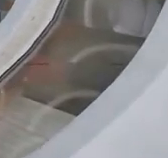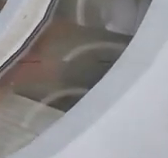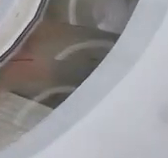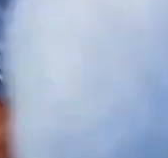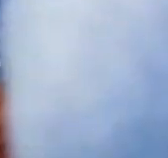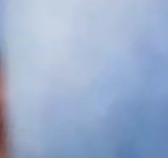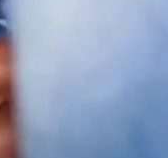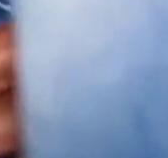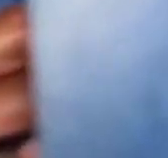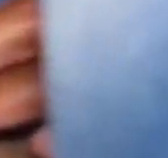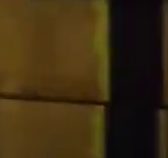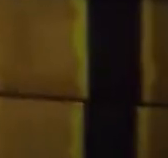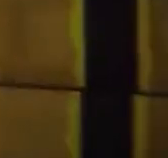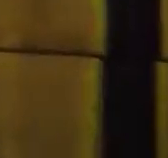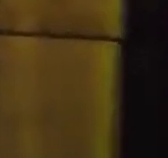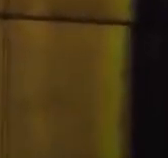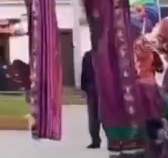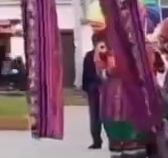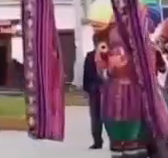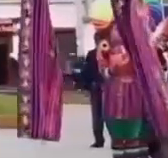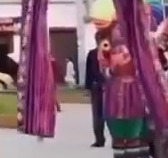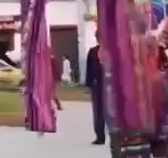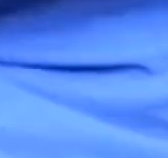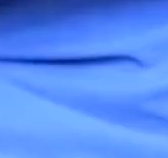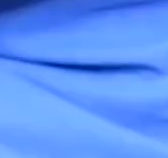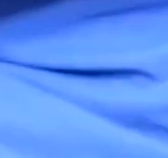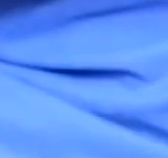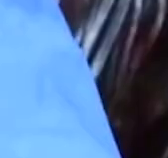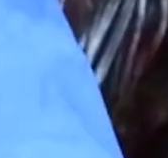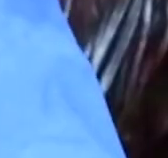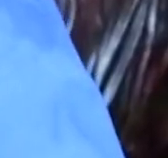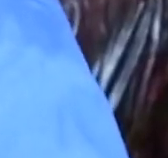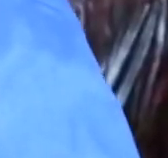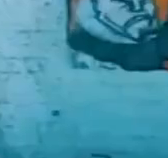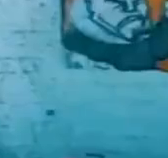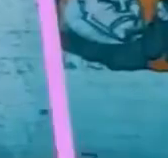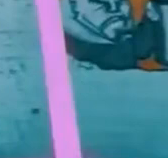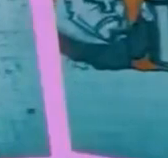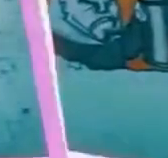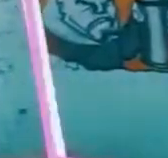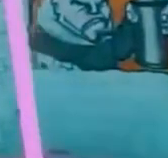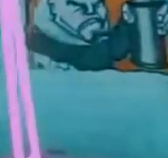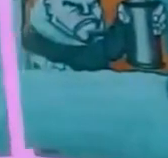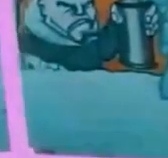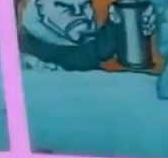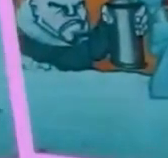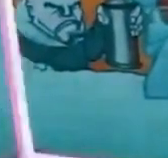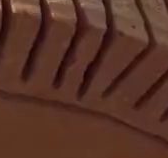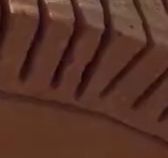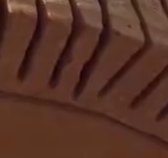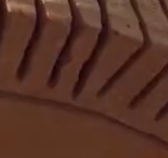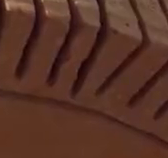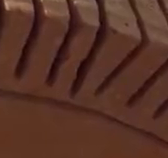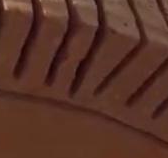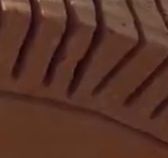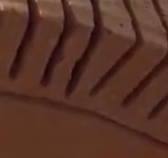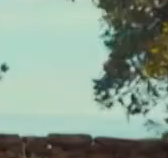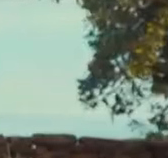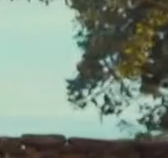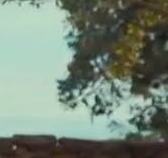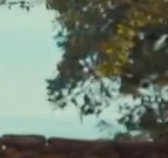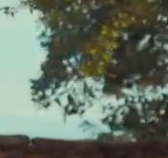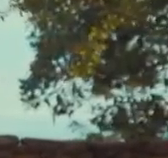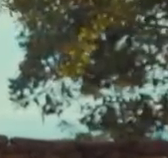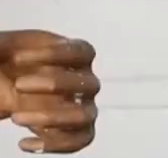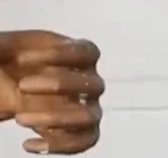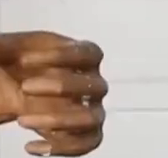Somos nosotros quienes creamos. Somos quienes tenemos la capacidad de moldear, de cambiar todo y empezar de nuevo. Creamos todo el